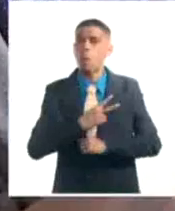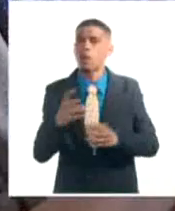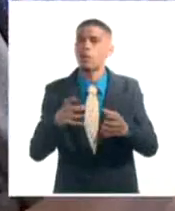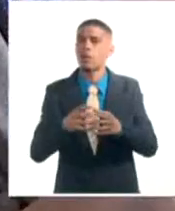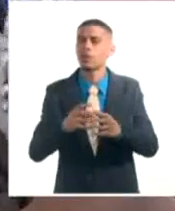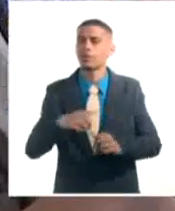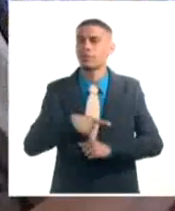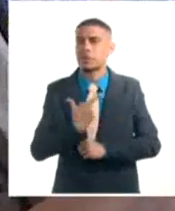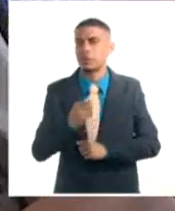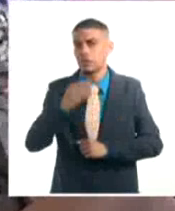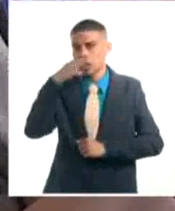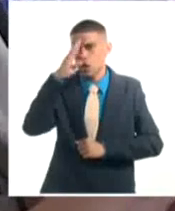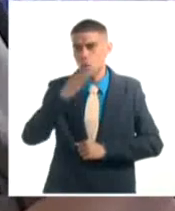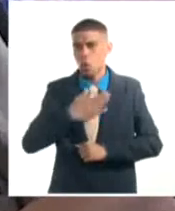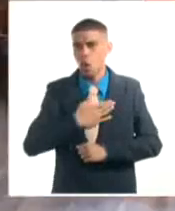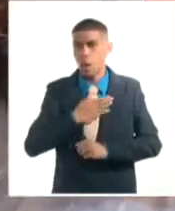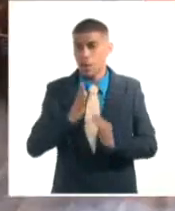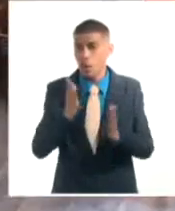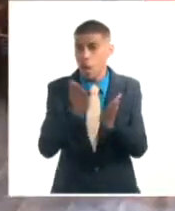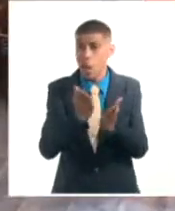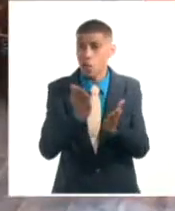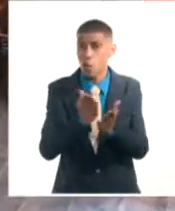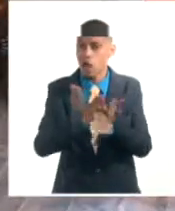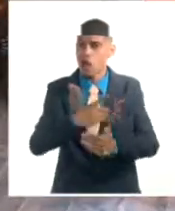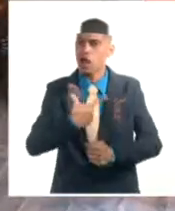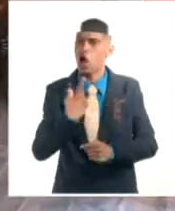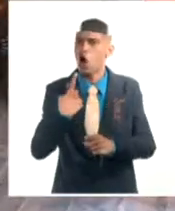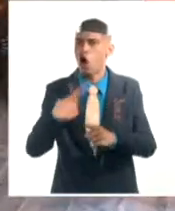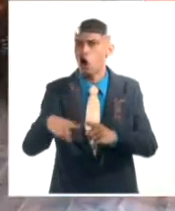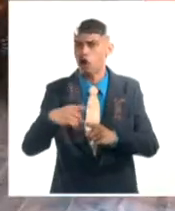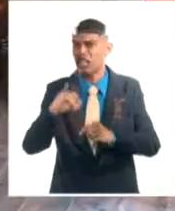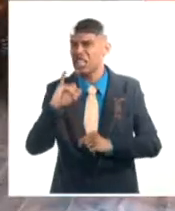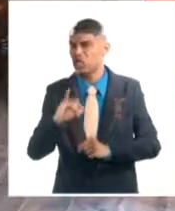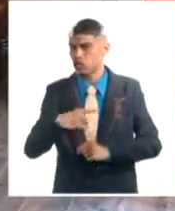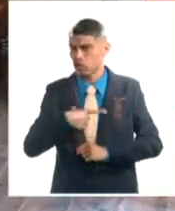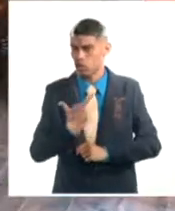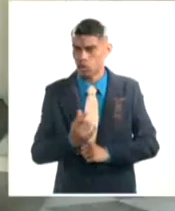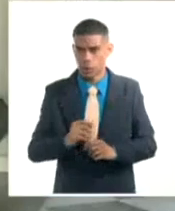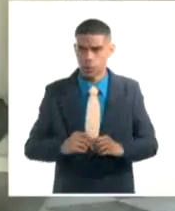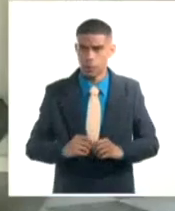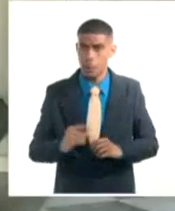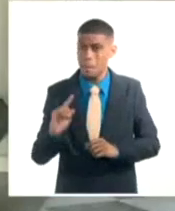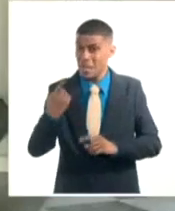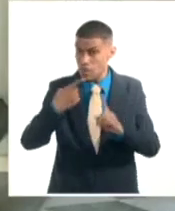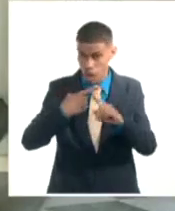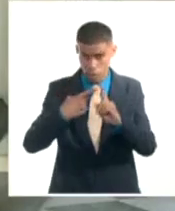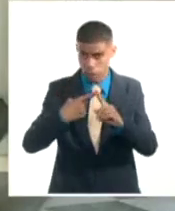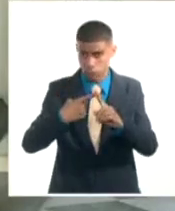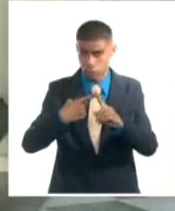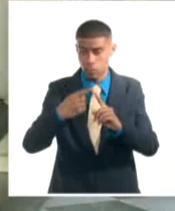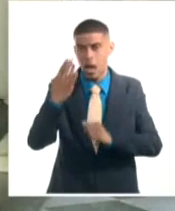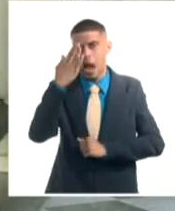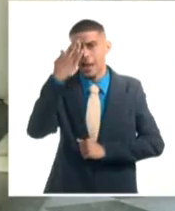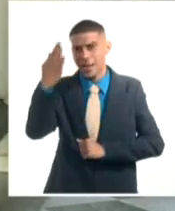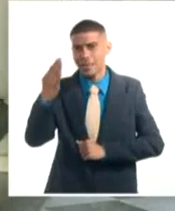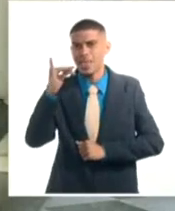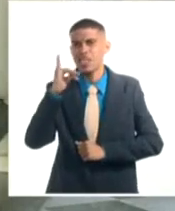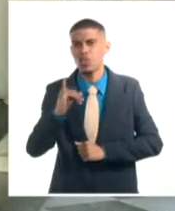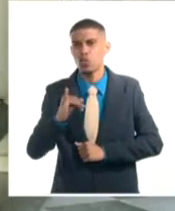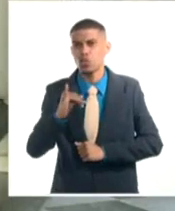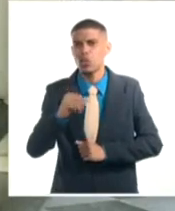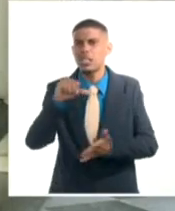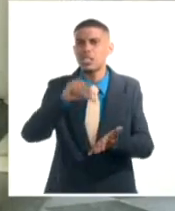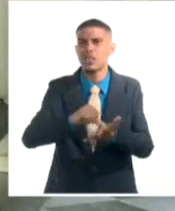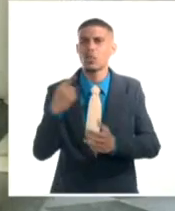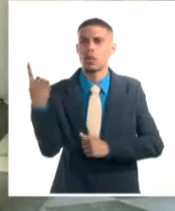del país con las escuelas de arte y otras instituciones. Agradecer a las instituciones que nos han apoyado, el Centro Nacional